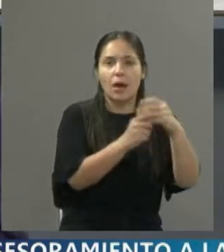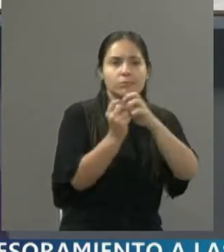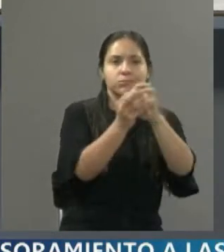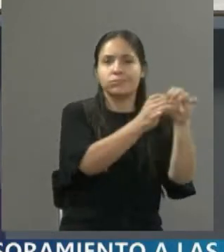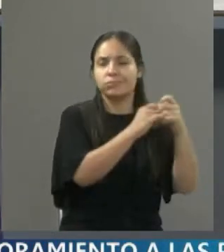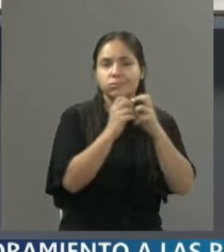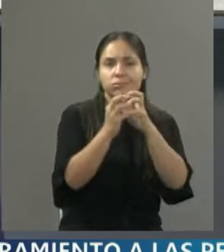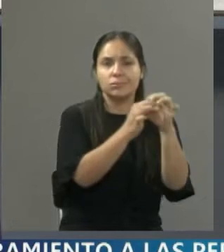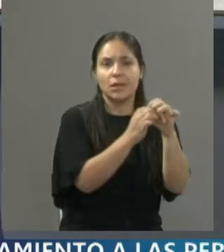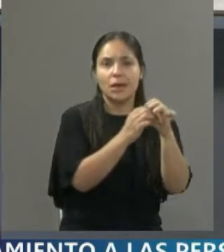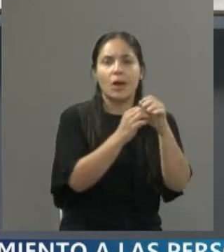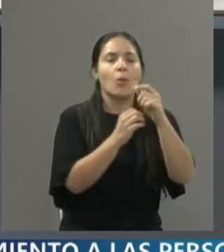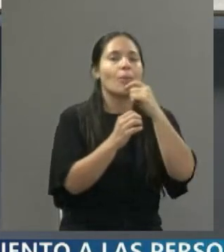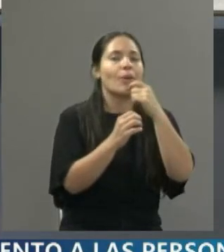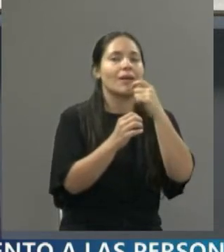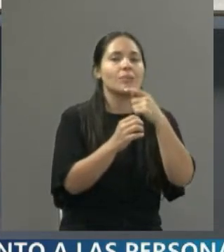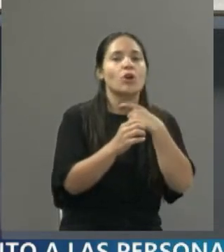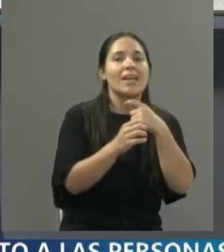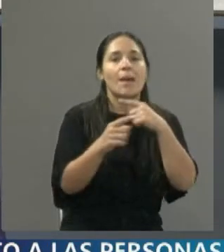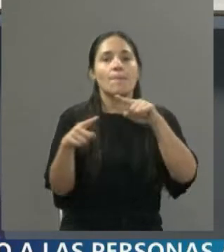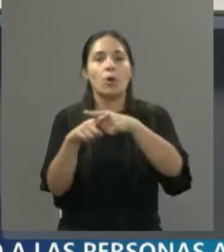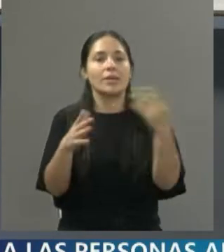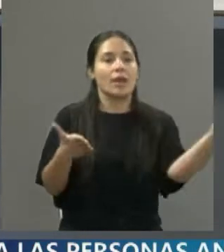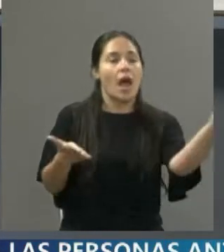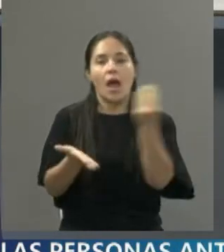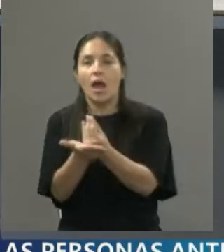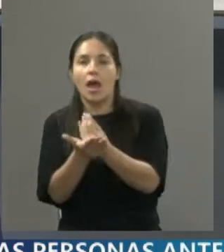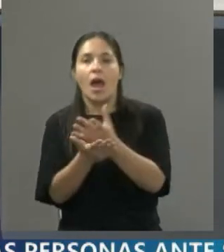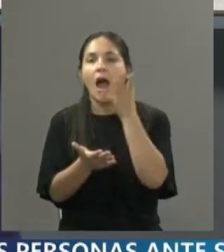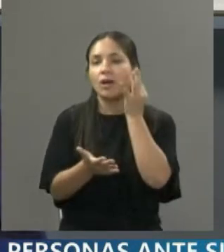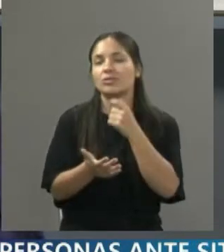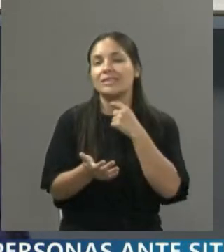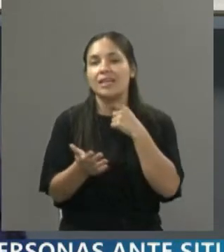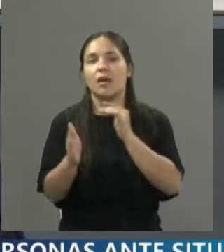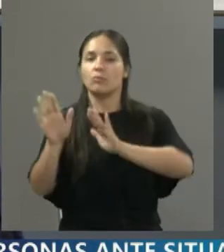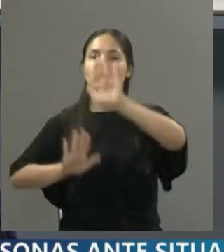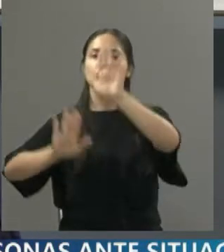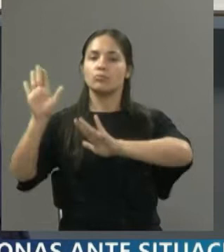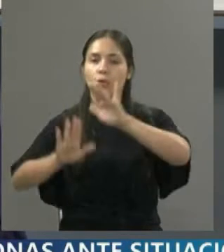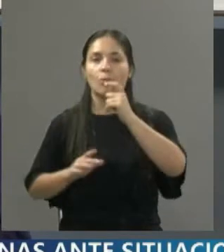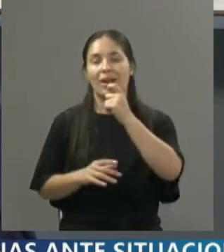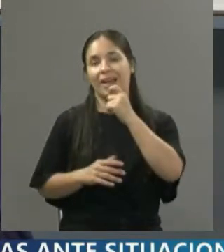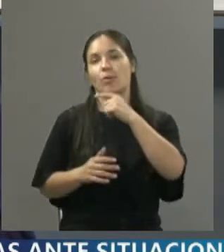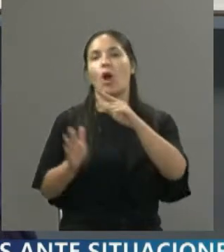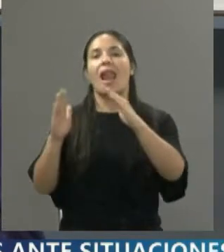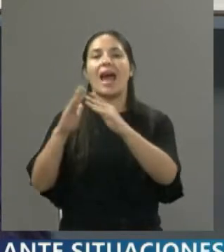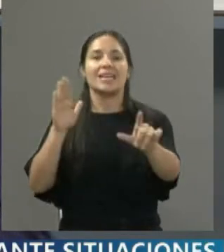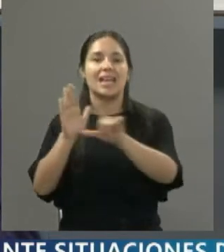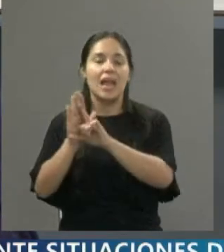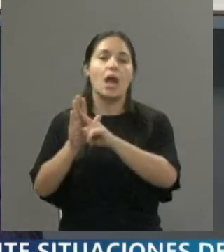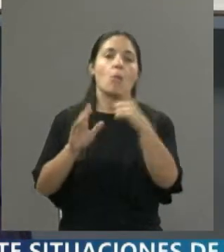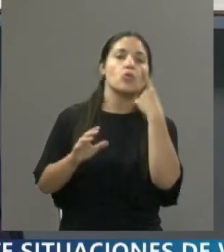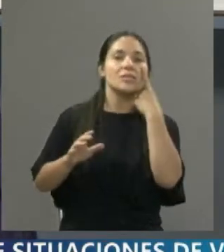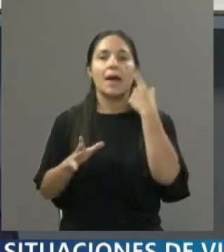la posibilidad de tener participación en la política y tener voz por ahí en qué sé yo, en una legislatura, en algún